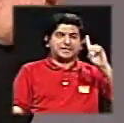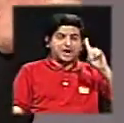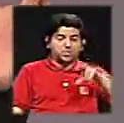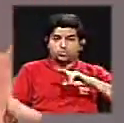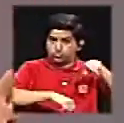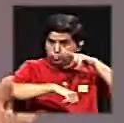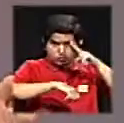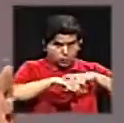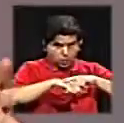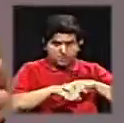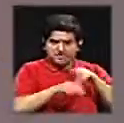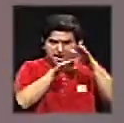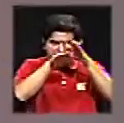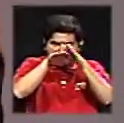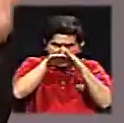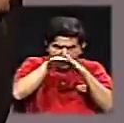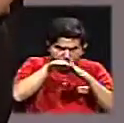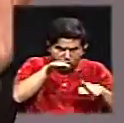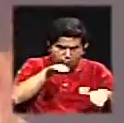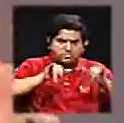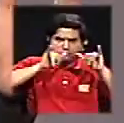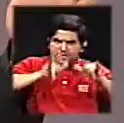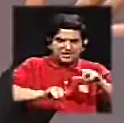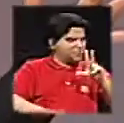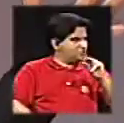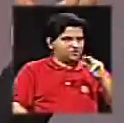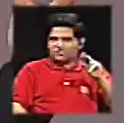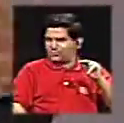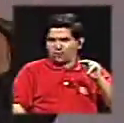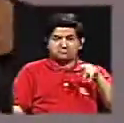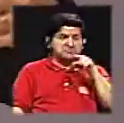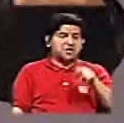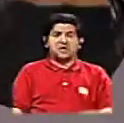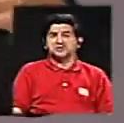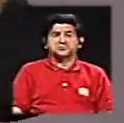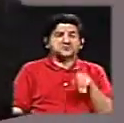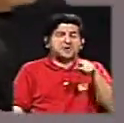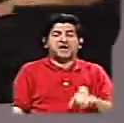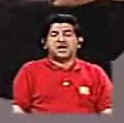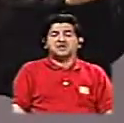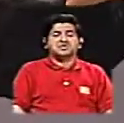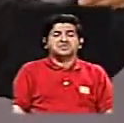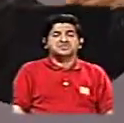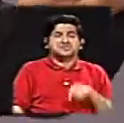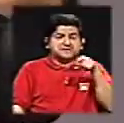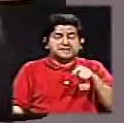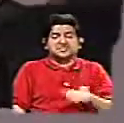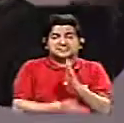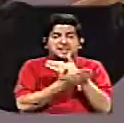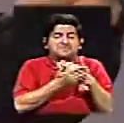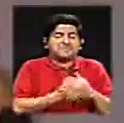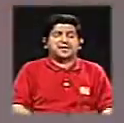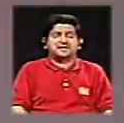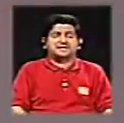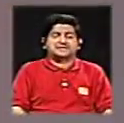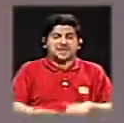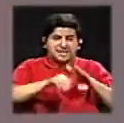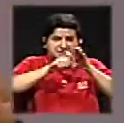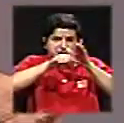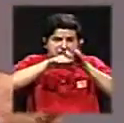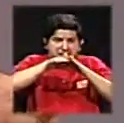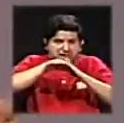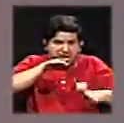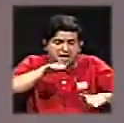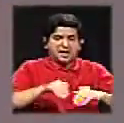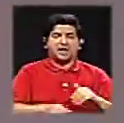con la compactación adecuada y la sustentación adecuada, sino que quedó eso, el relleno se apoya en sí mismo, en toda su masa.